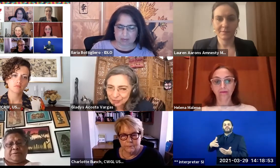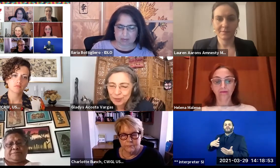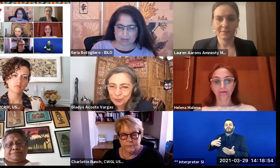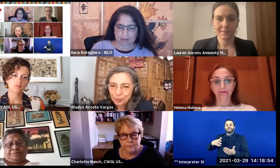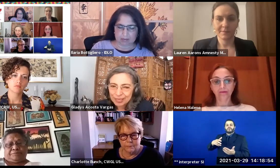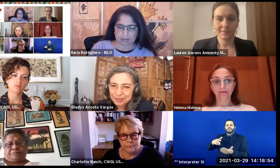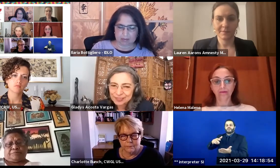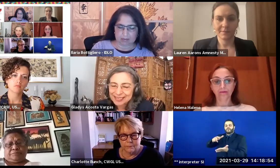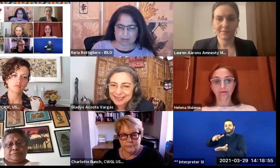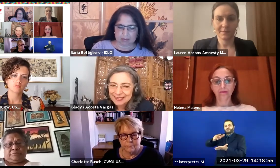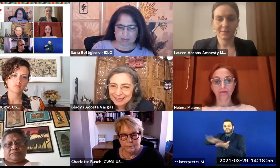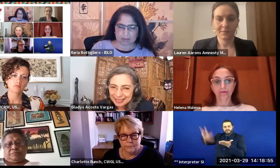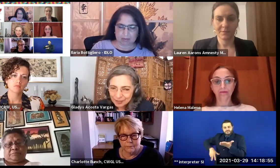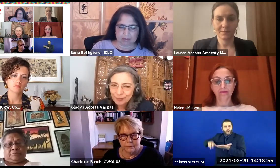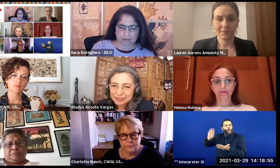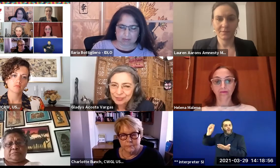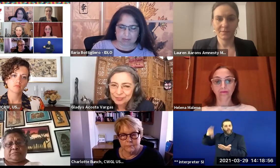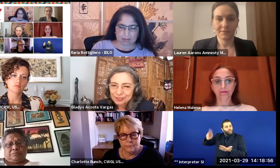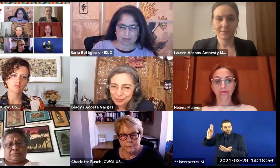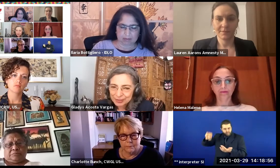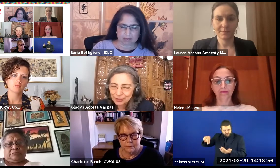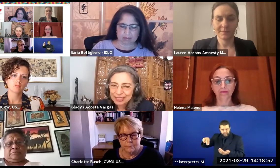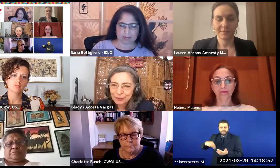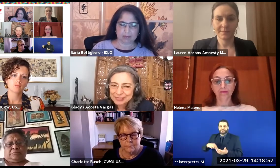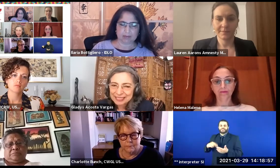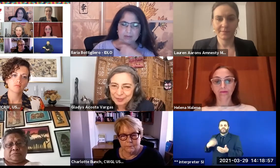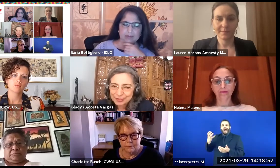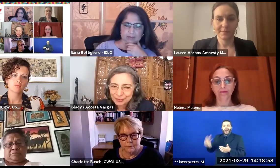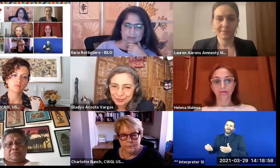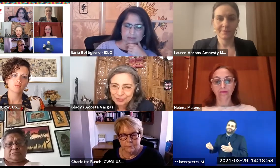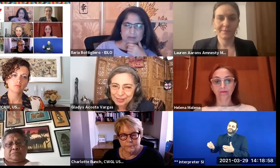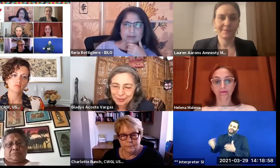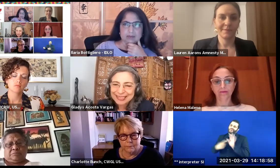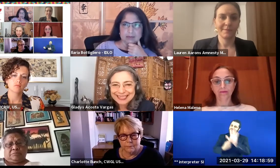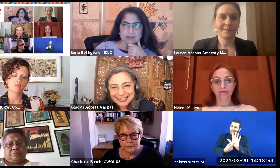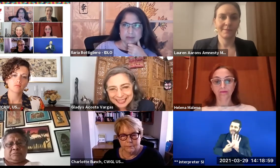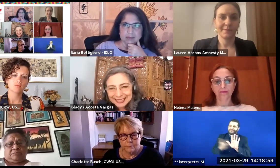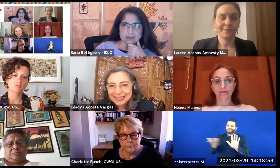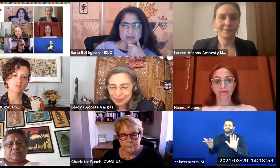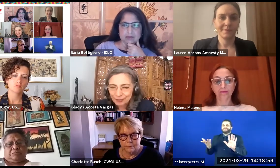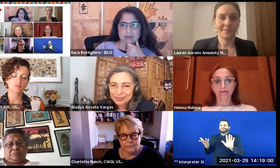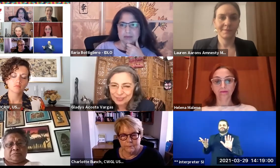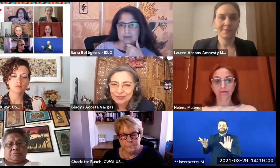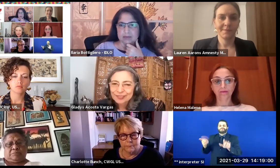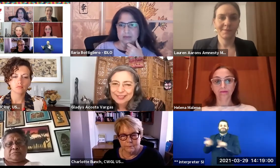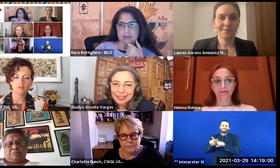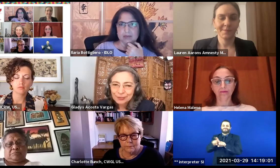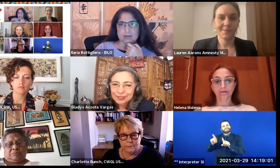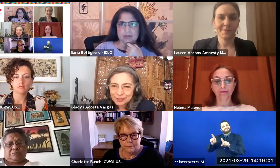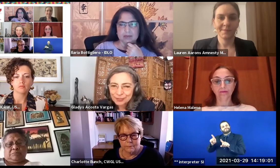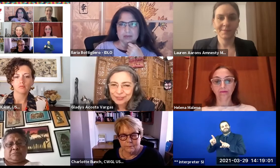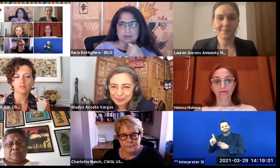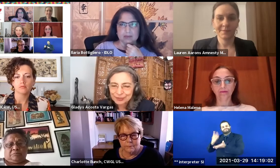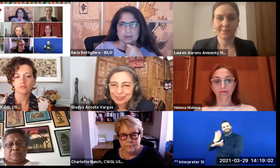en este caso me voy a mencionar la Convención sobre todas las formas de discriminación contra la mujer y la Convención de